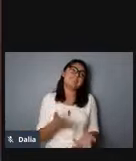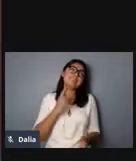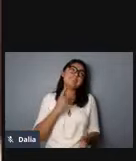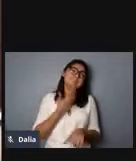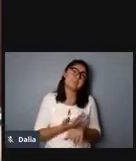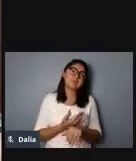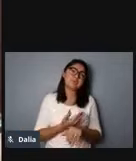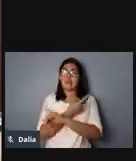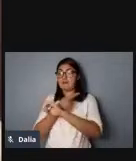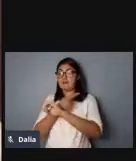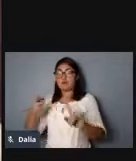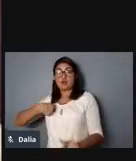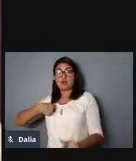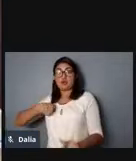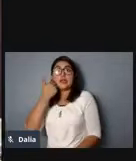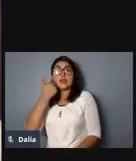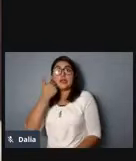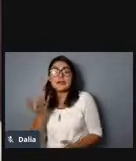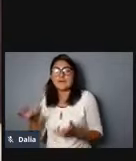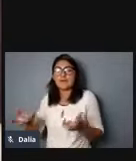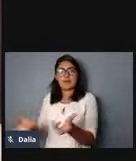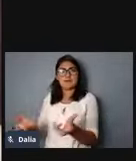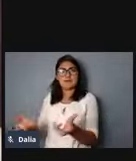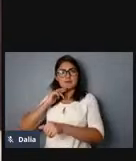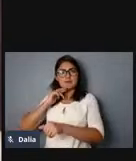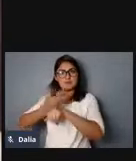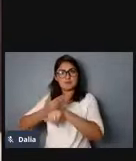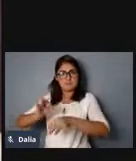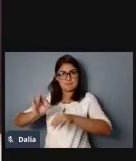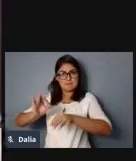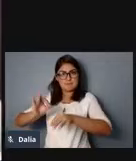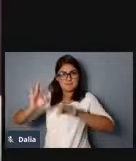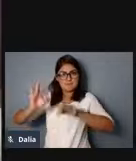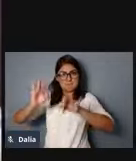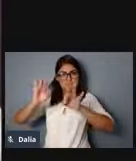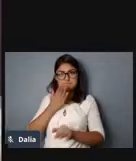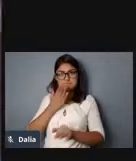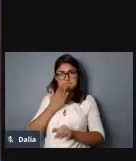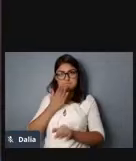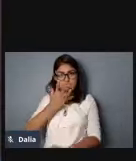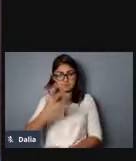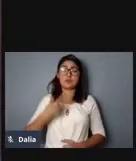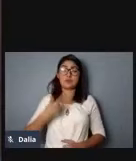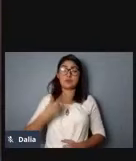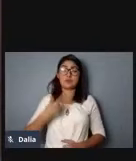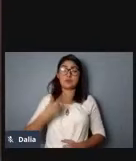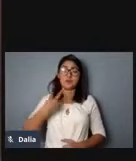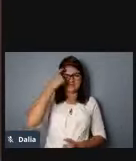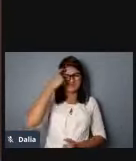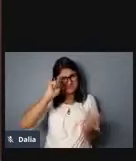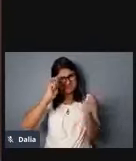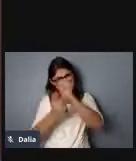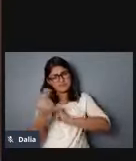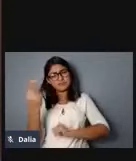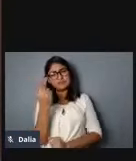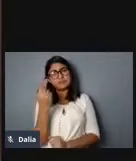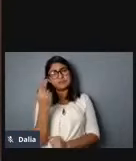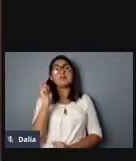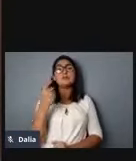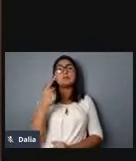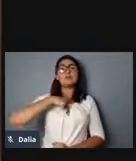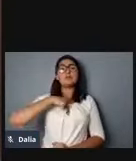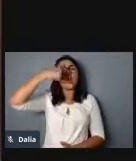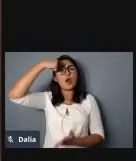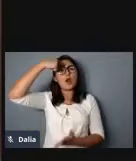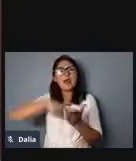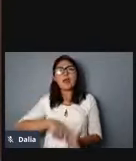Cambiar el paradigma o cambiar esta creencia en las niñas y en los